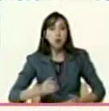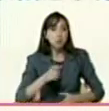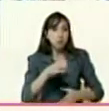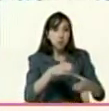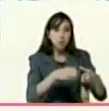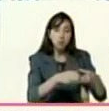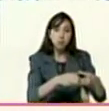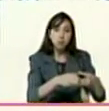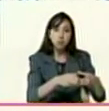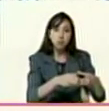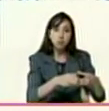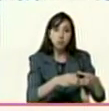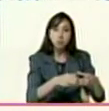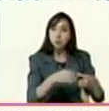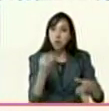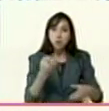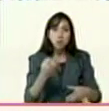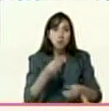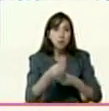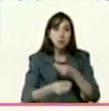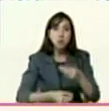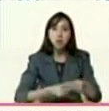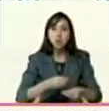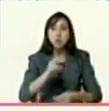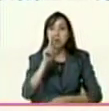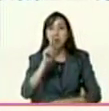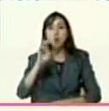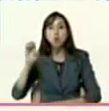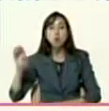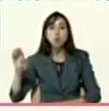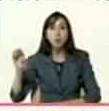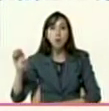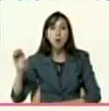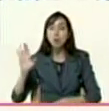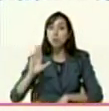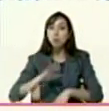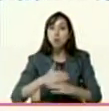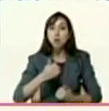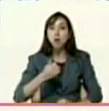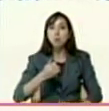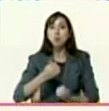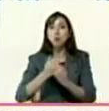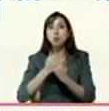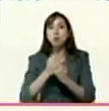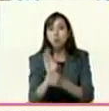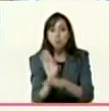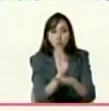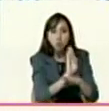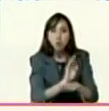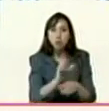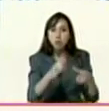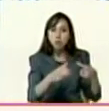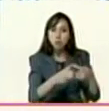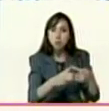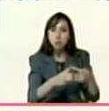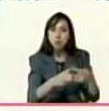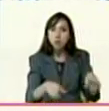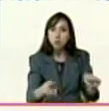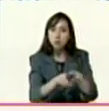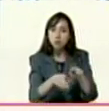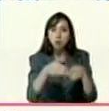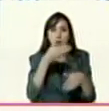sin precedente que siempre hace la Unión Europea protegiendo a estos delincuentes u otros.